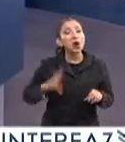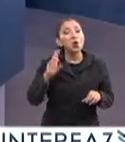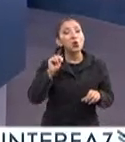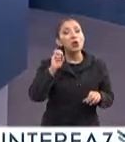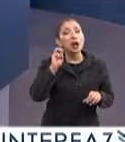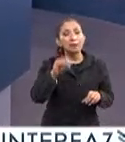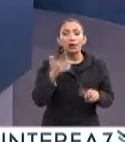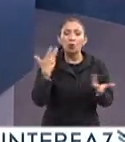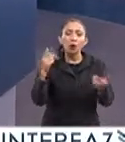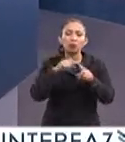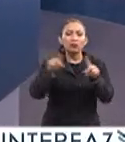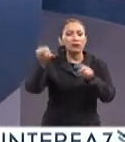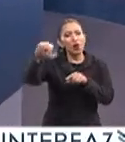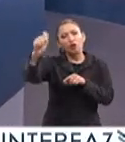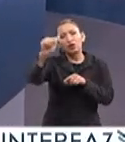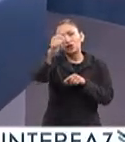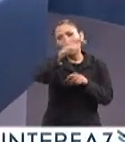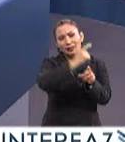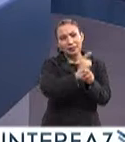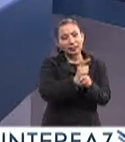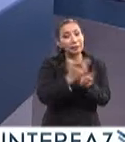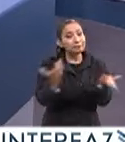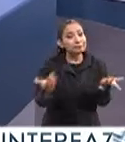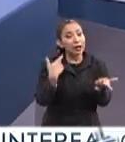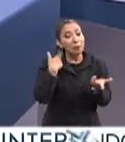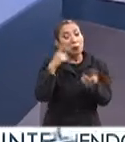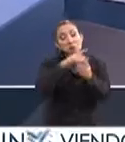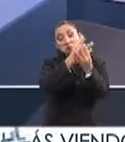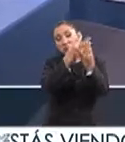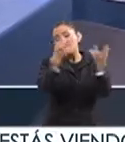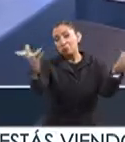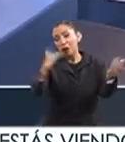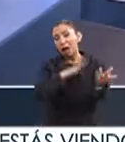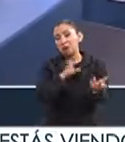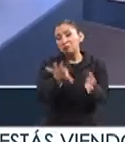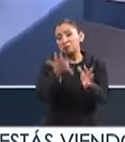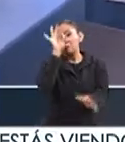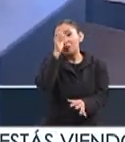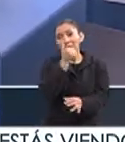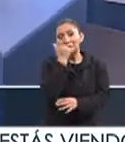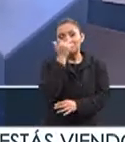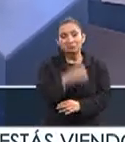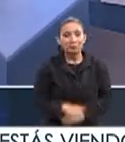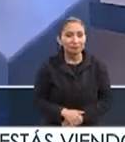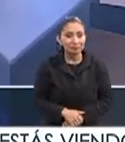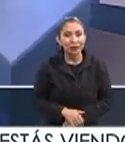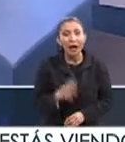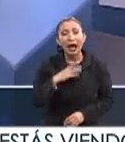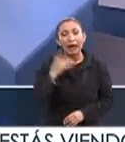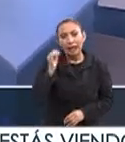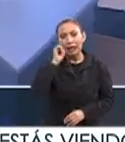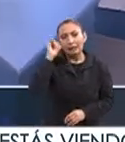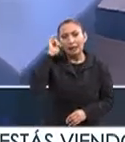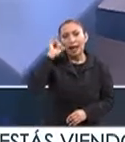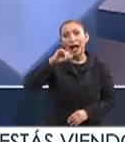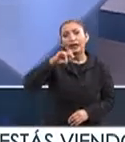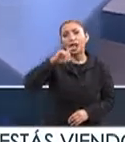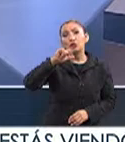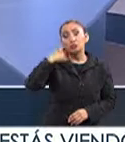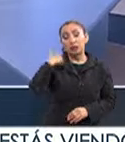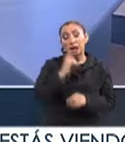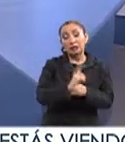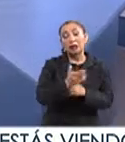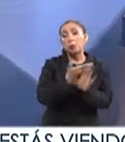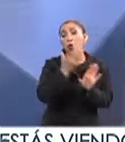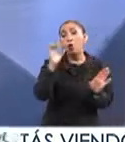UNAM. Como esta hay muchas más, así que bueno, pues alternativas existen para los estudiantes. Así ya lo platicábamos con Ana Luisa, una